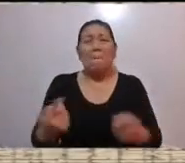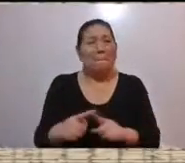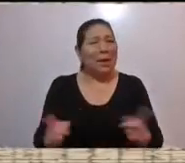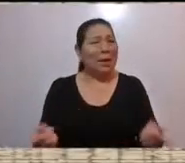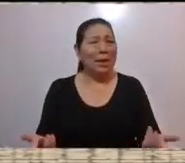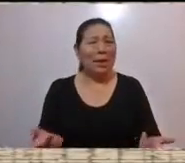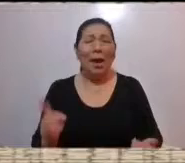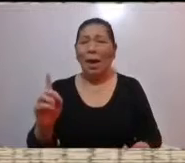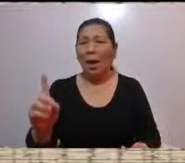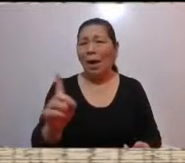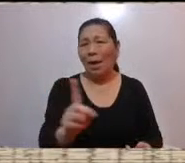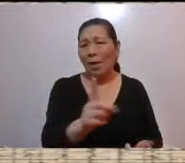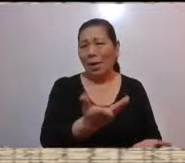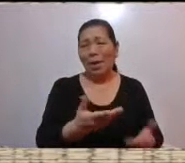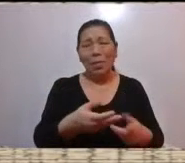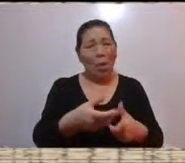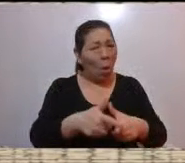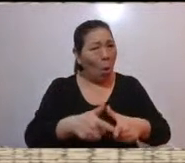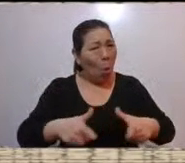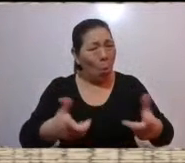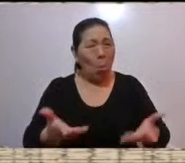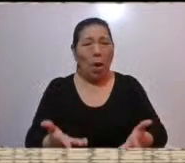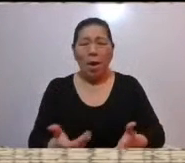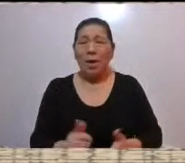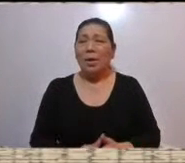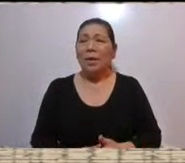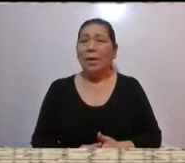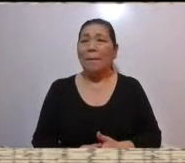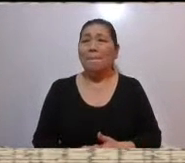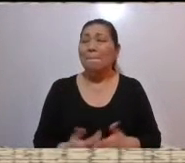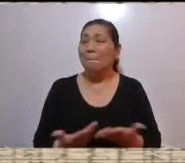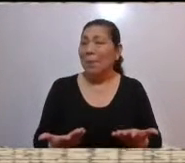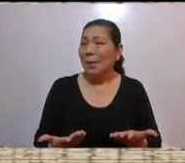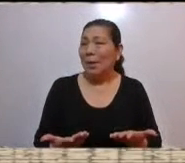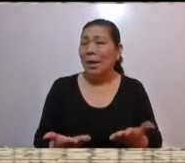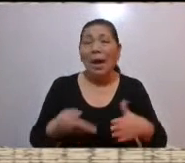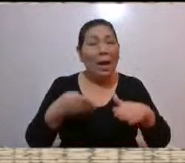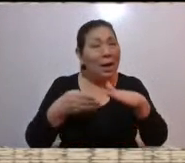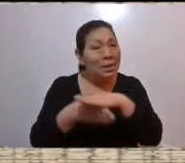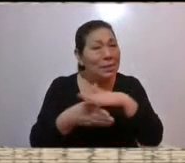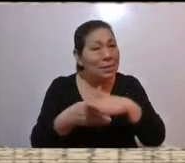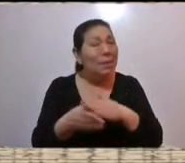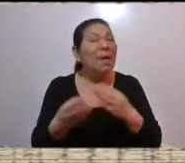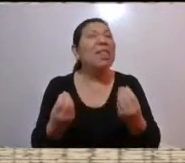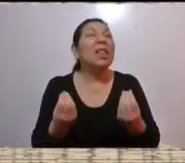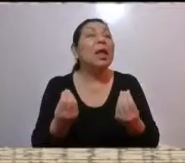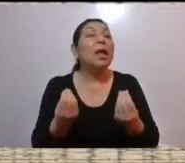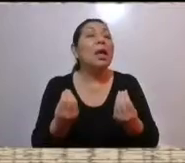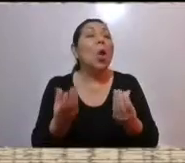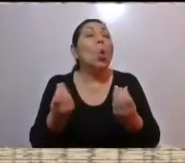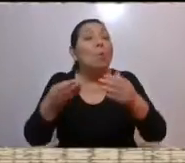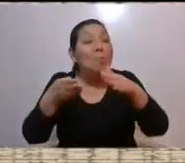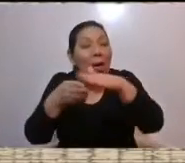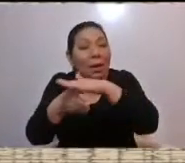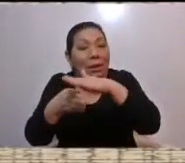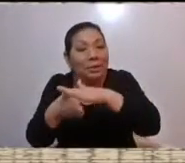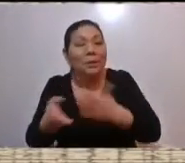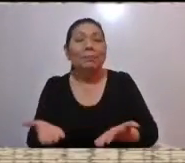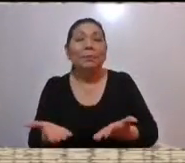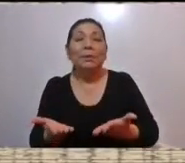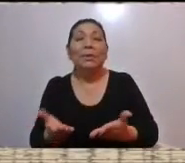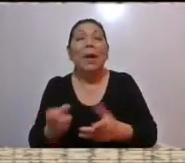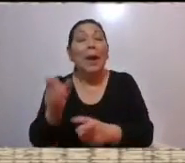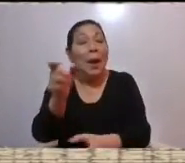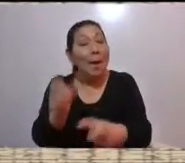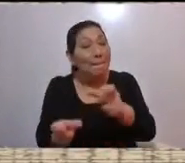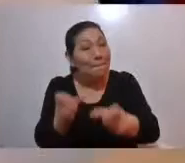cantidad suficiente en cada lugar del territorio de la República. Y la accesibilidad tiene que ver con el acceso